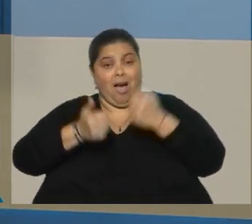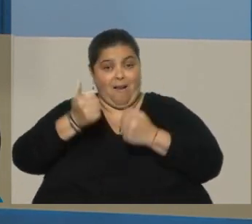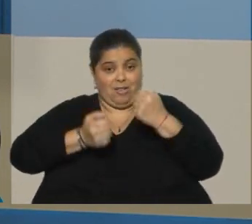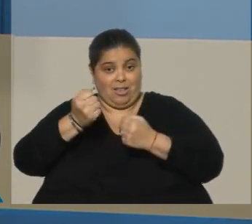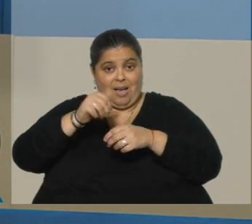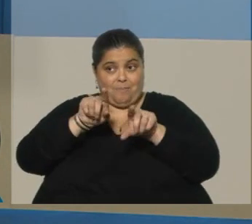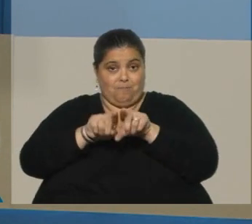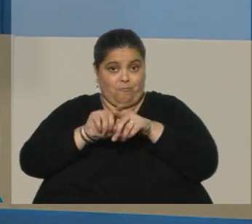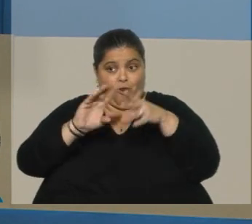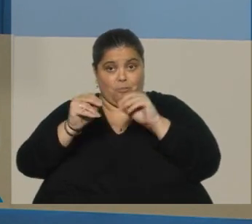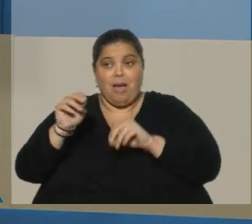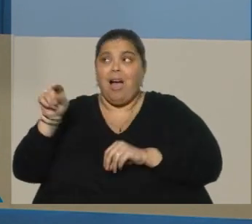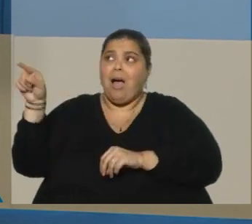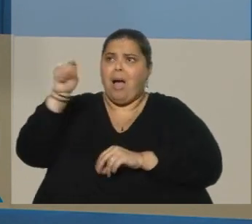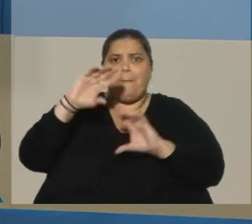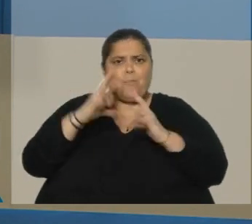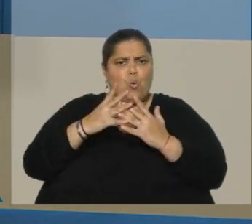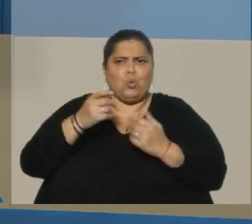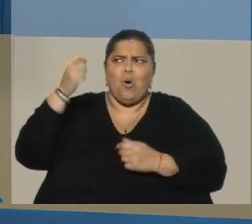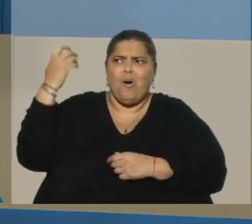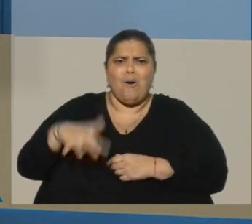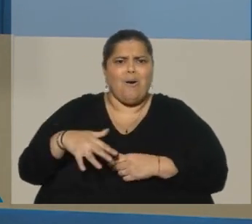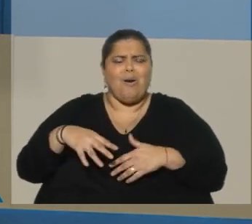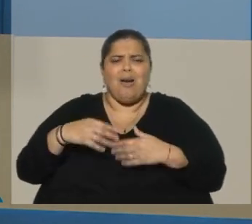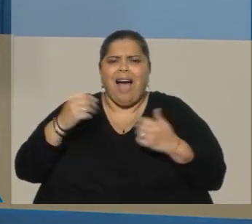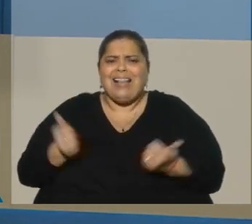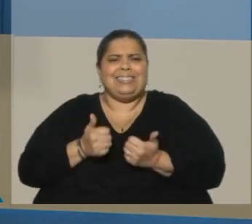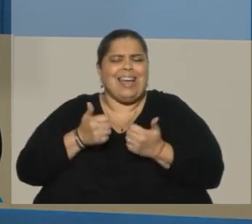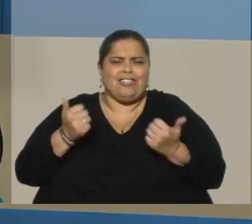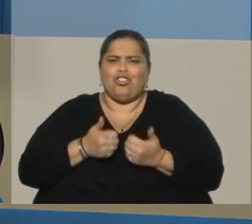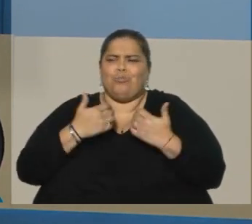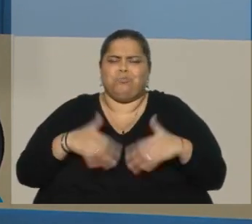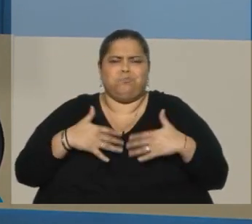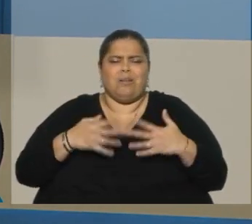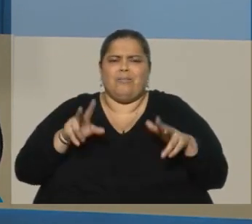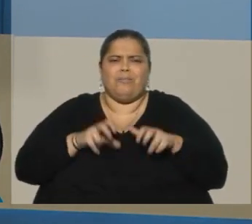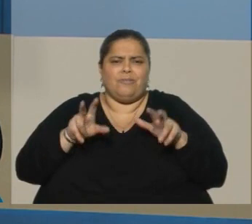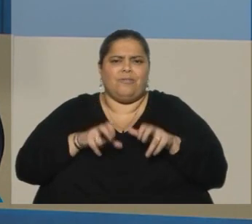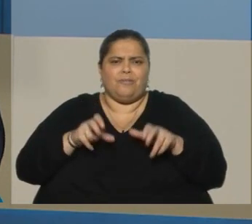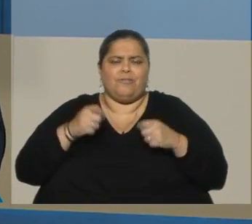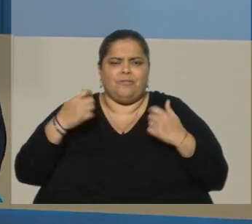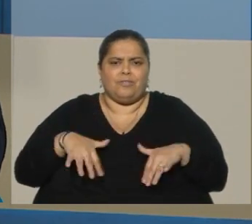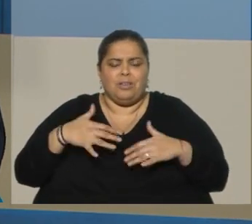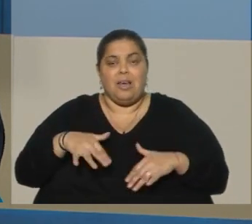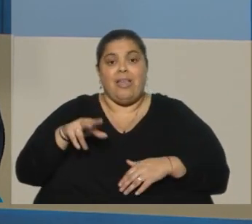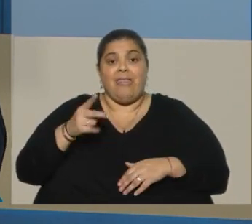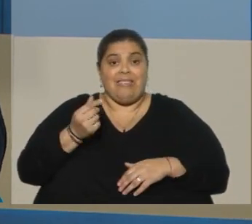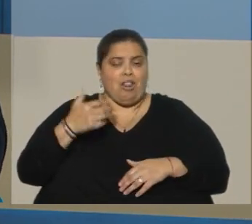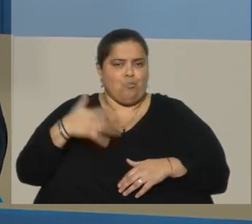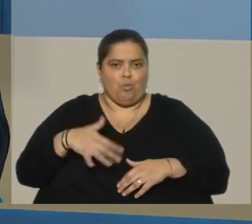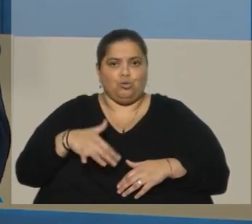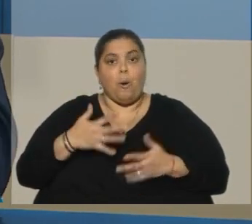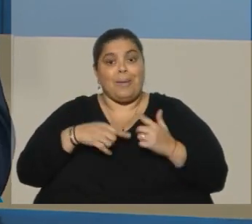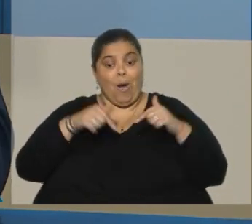nosotros estamos manejando una ganancia razonable a nivel de todo lo que son los negocios de ANCAP. El negocio monopólico está